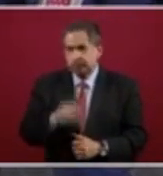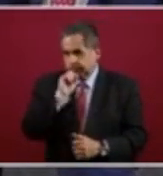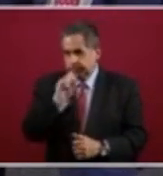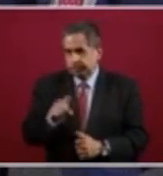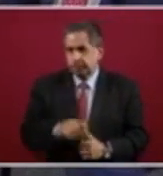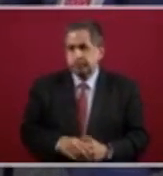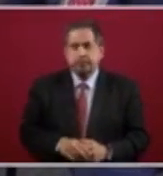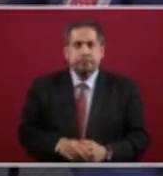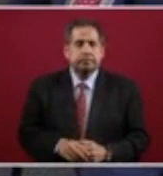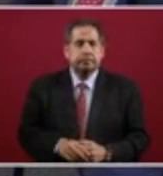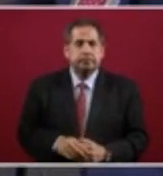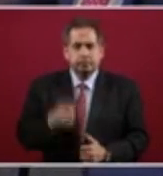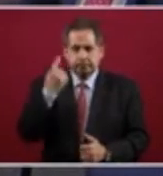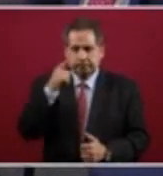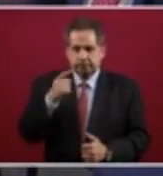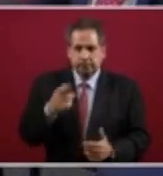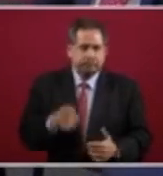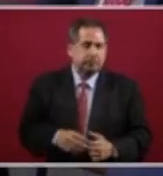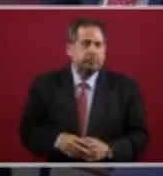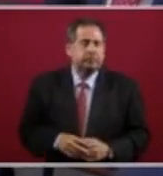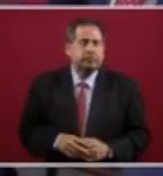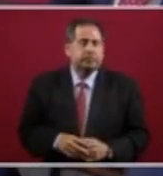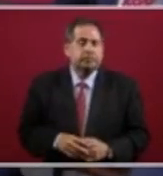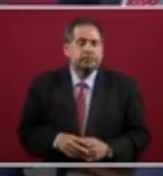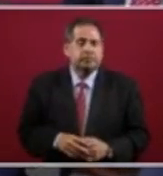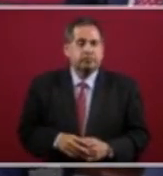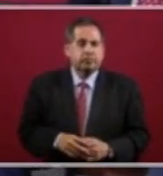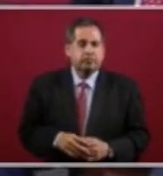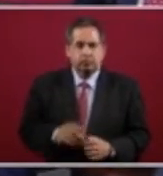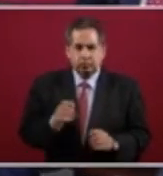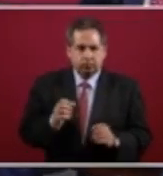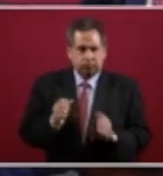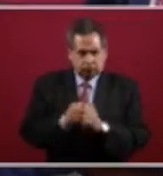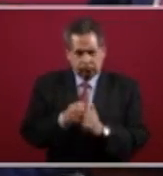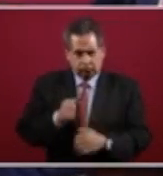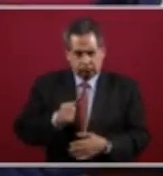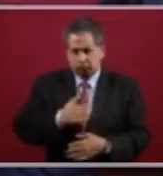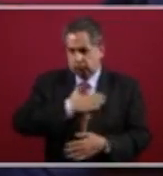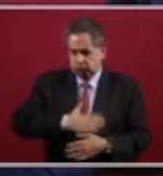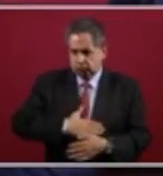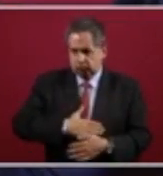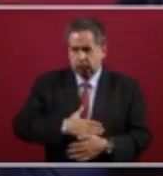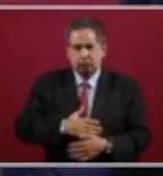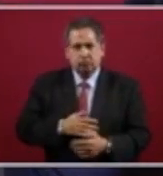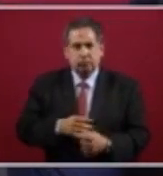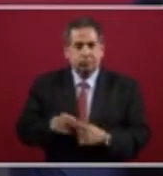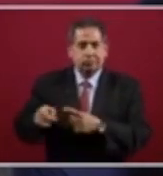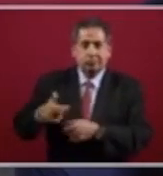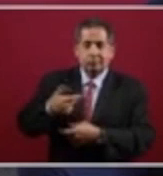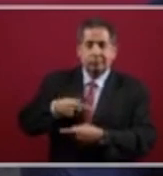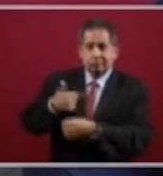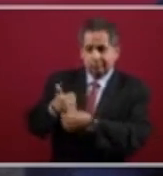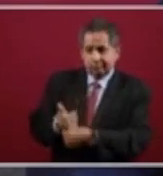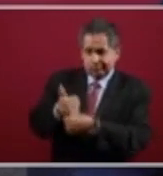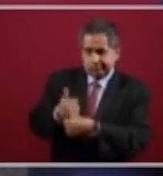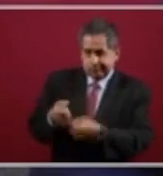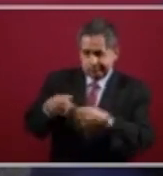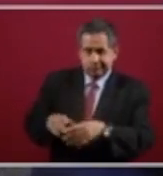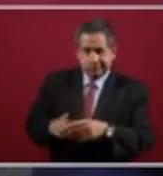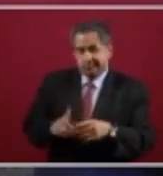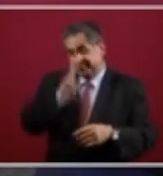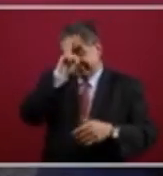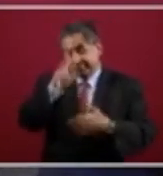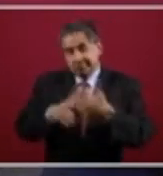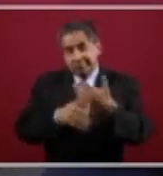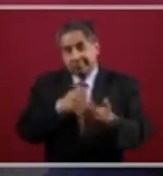también para hacer justicia a víctimas de la